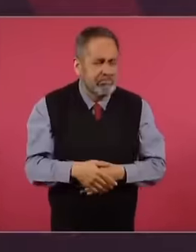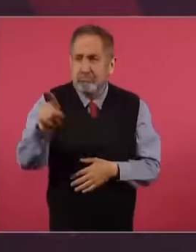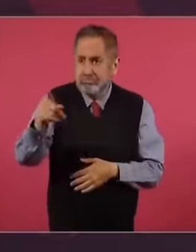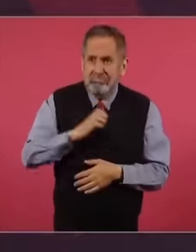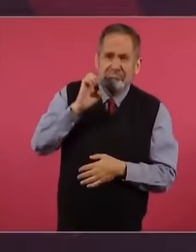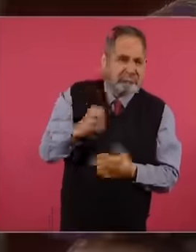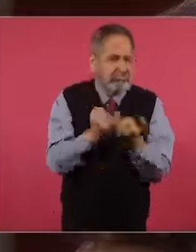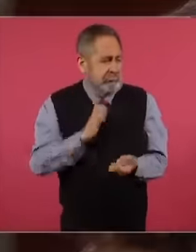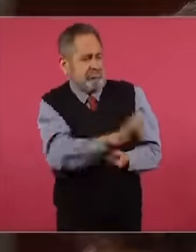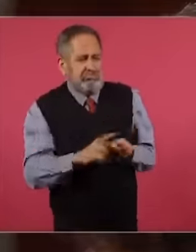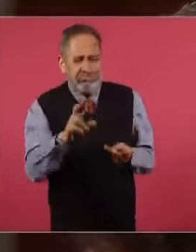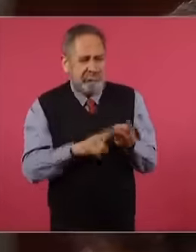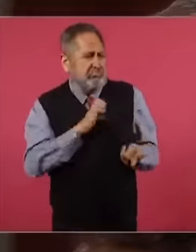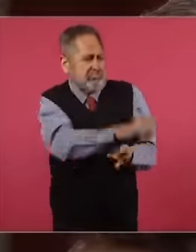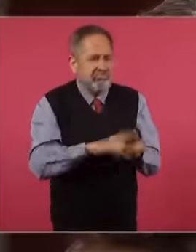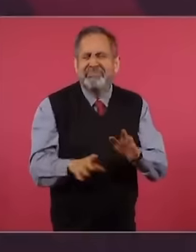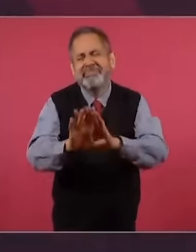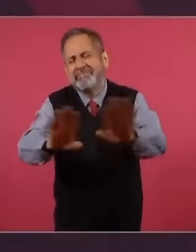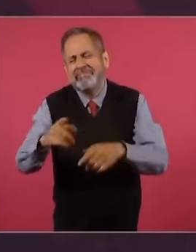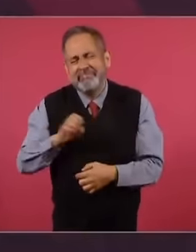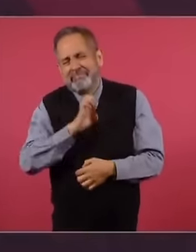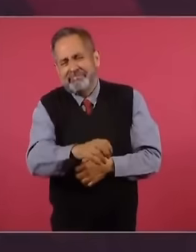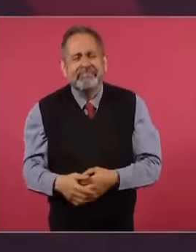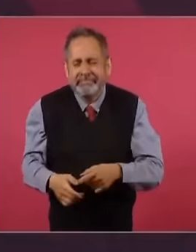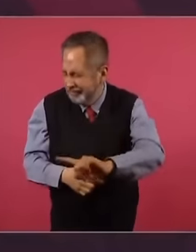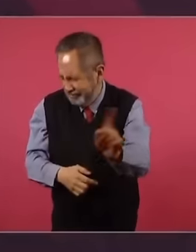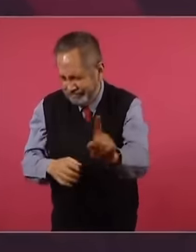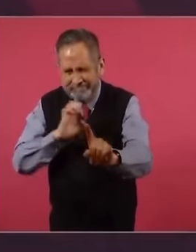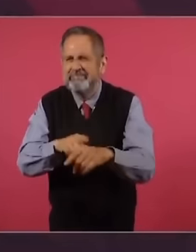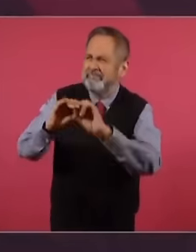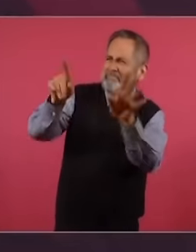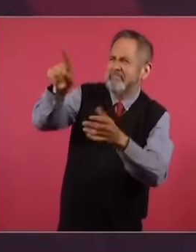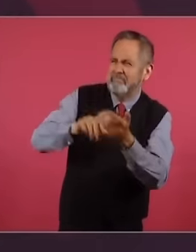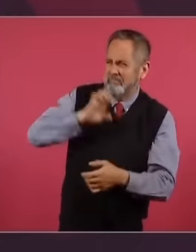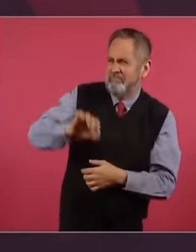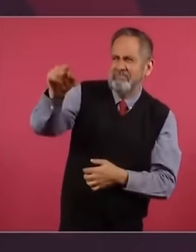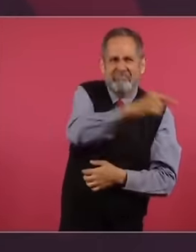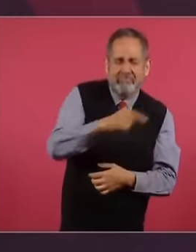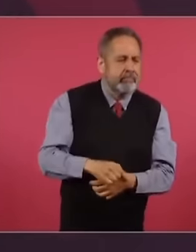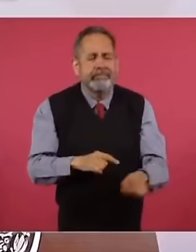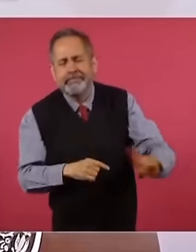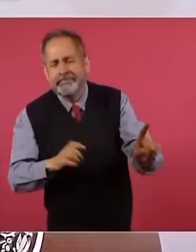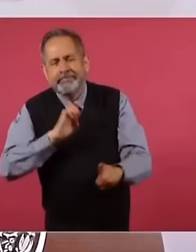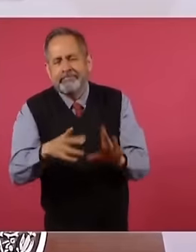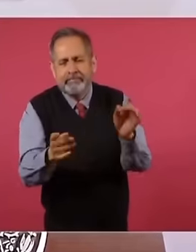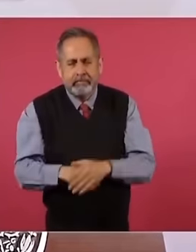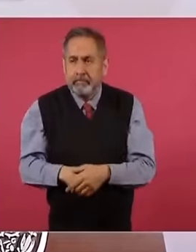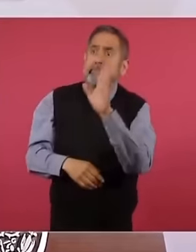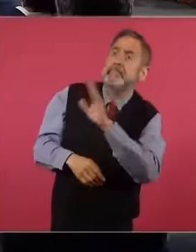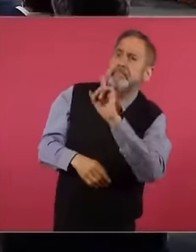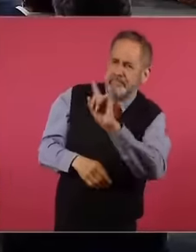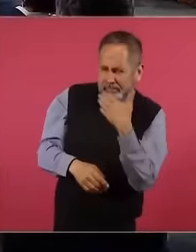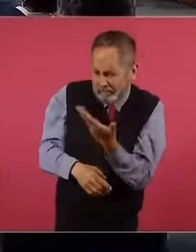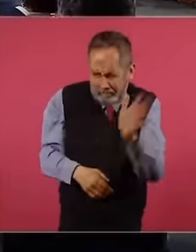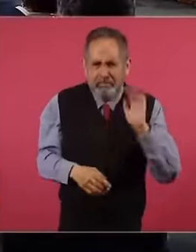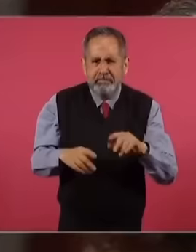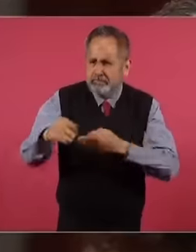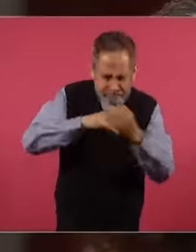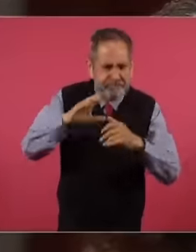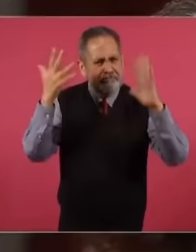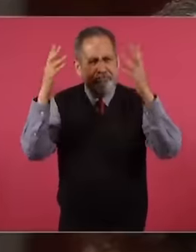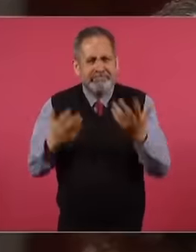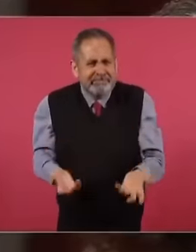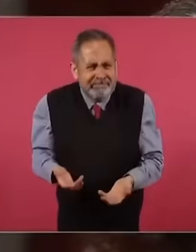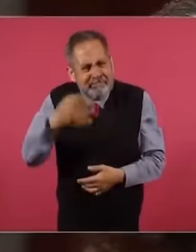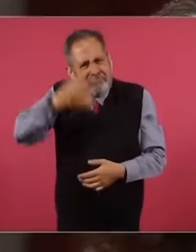Estarían tan odiados como Proceso, como Aristegui, no, como Anabel. No, yo no odio. Claro, no ay, odio, presidente. No odio, pero bueno, no odio a nadie. ¿Sabes qué? No está mal, presidente, que usted lo reúna y les diga, vamos a aplaudir.